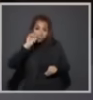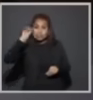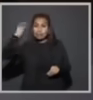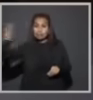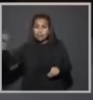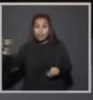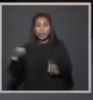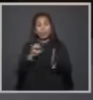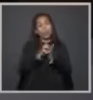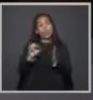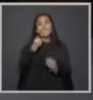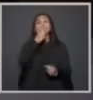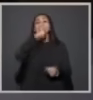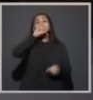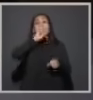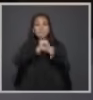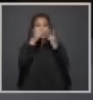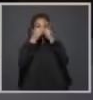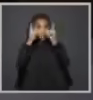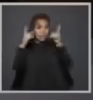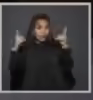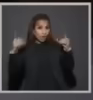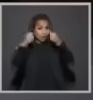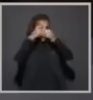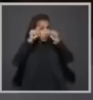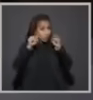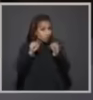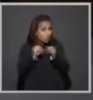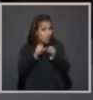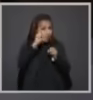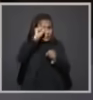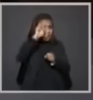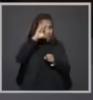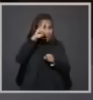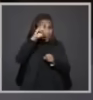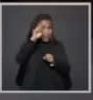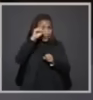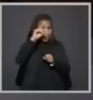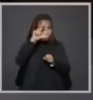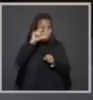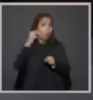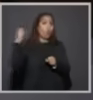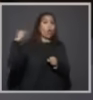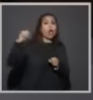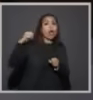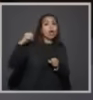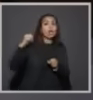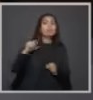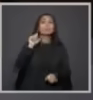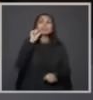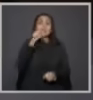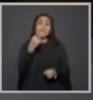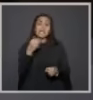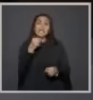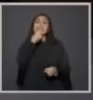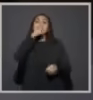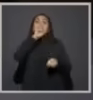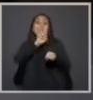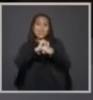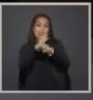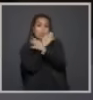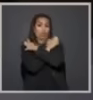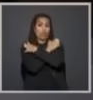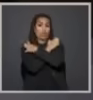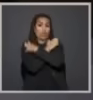que la Secretaría de Desarrollo Social esté en Oaxaca, que la Secretaría de Educación Pública esté en